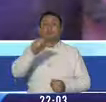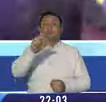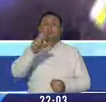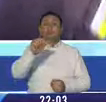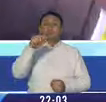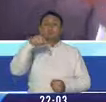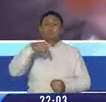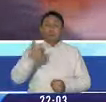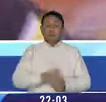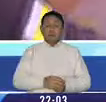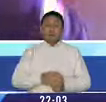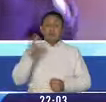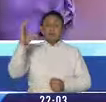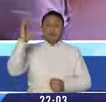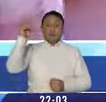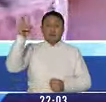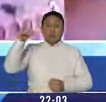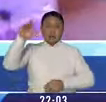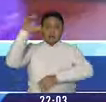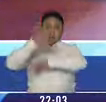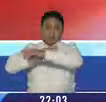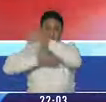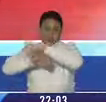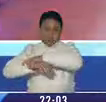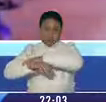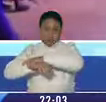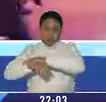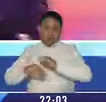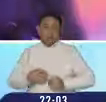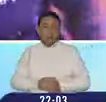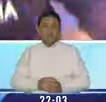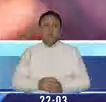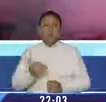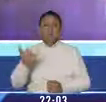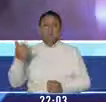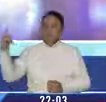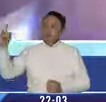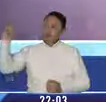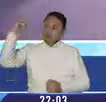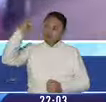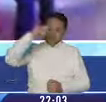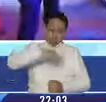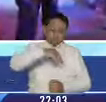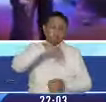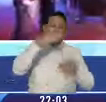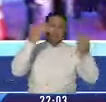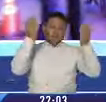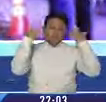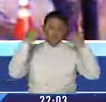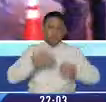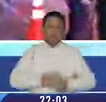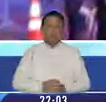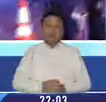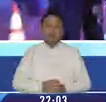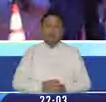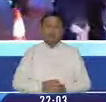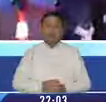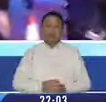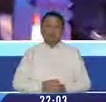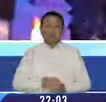fue atrapado, capturado en Colombia, pues ahora está acá en Guayaquil, ¿no? Lo que